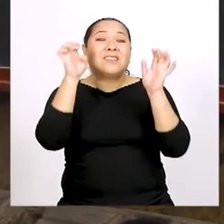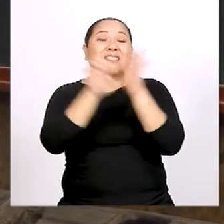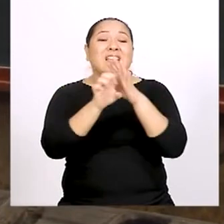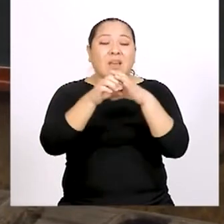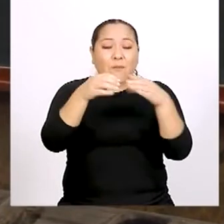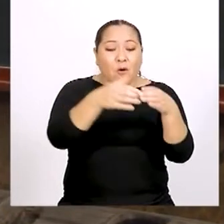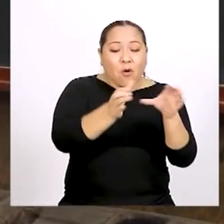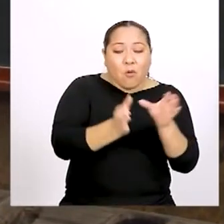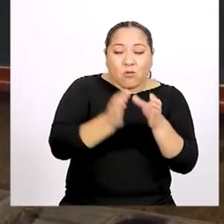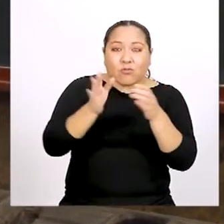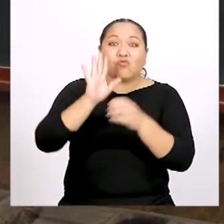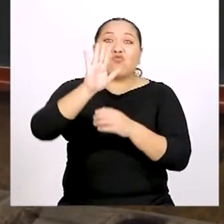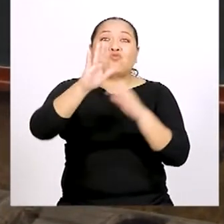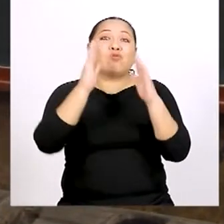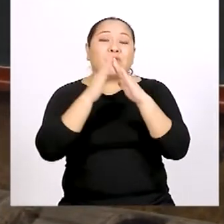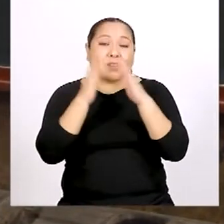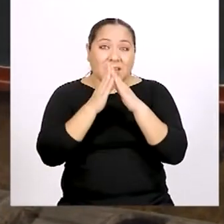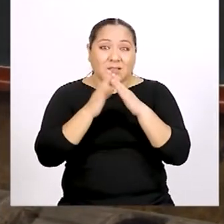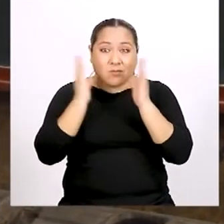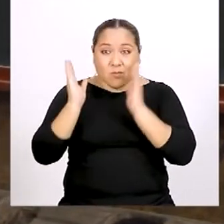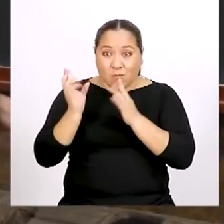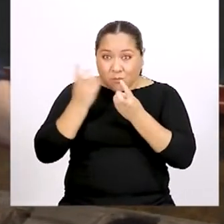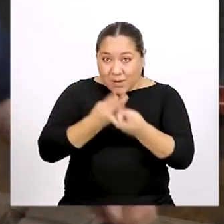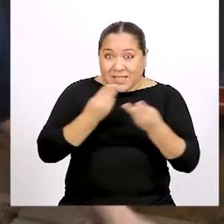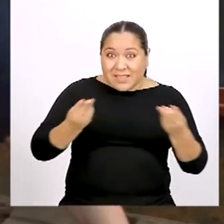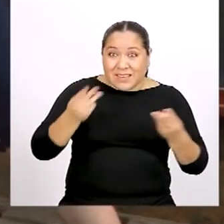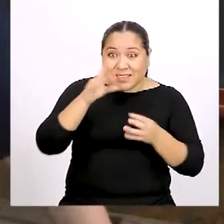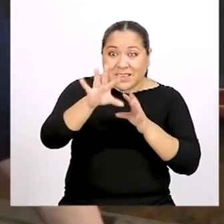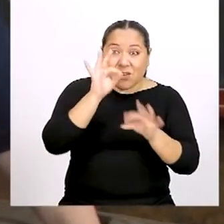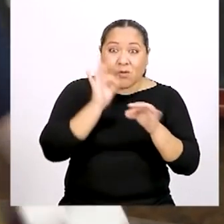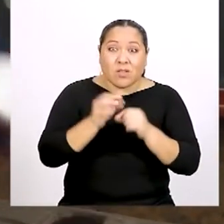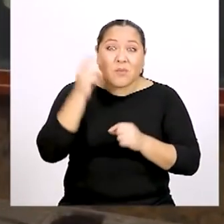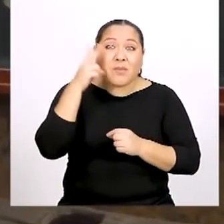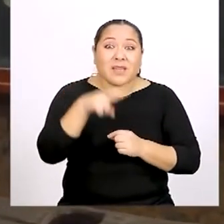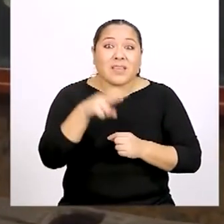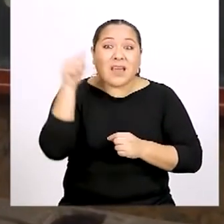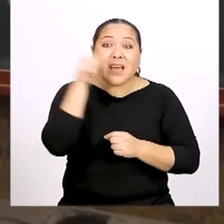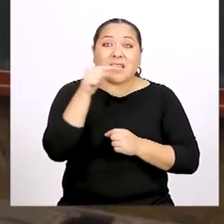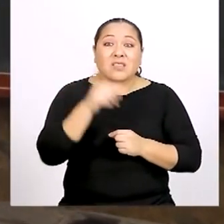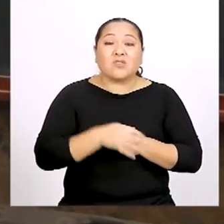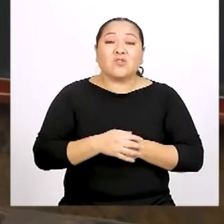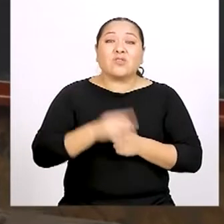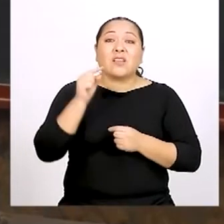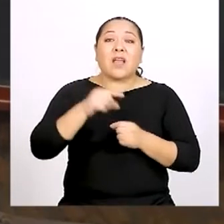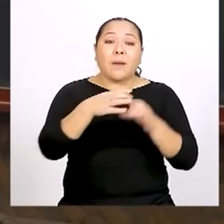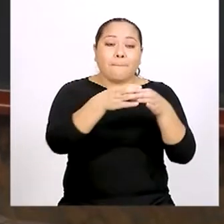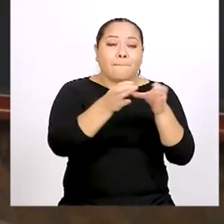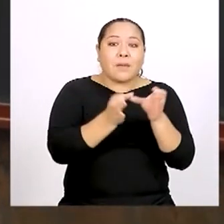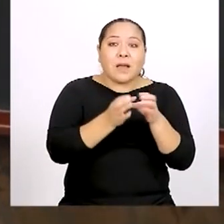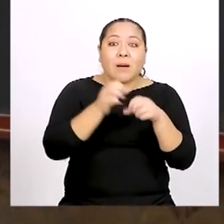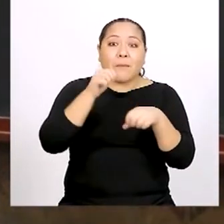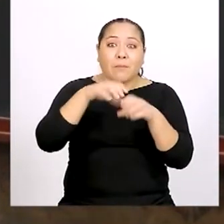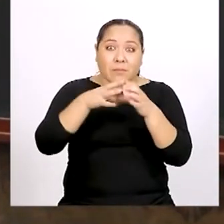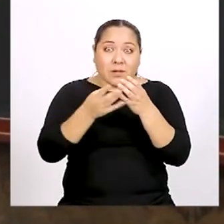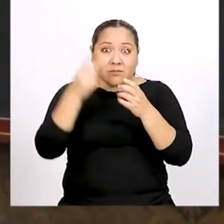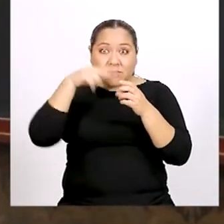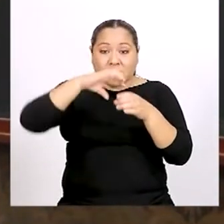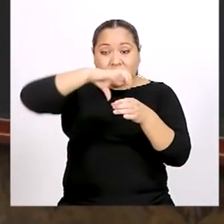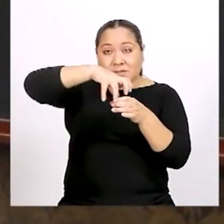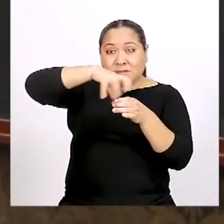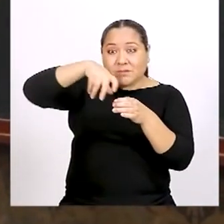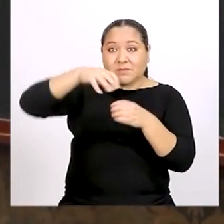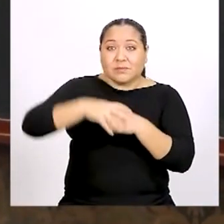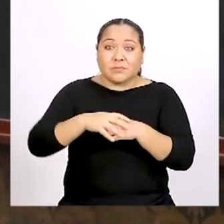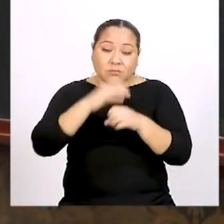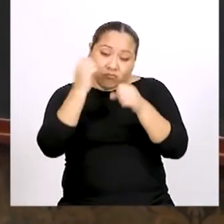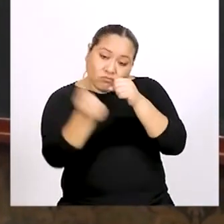otros ejemplos de bongos que pueden hacer en casa con los materiales que hay. Fíjate, estos de aquí están hechos de envases plásticos. Aquí